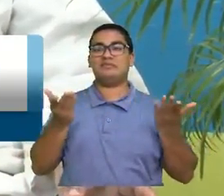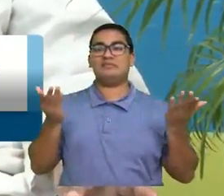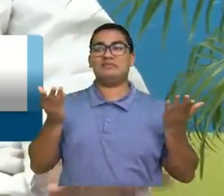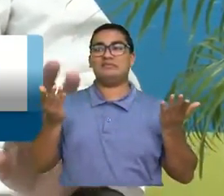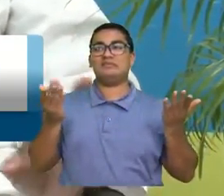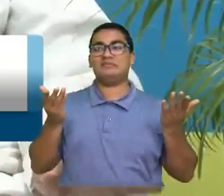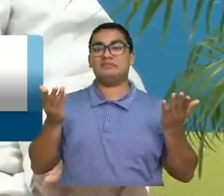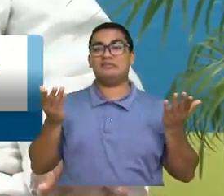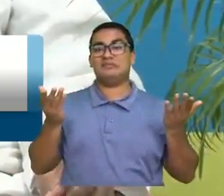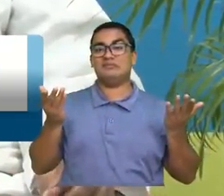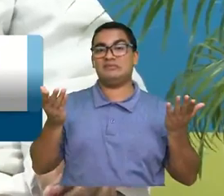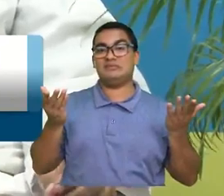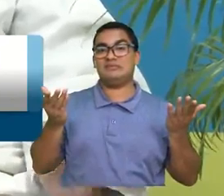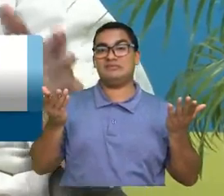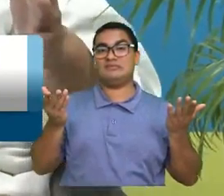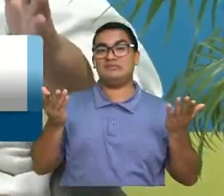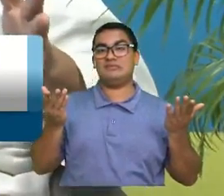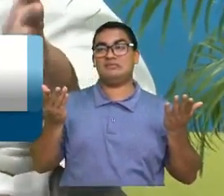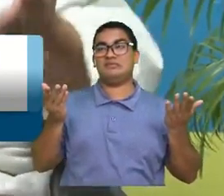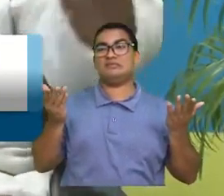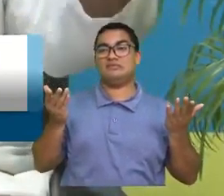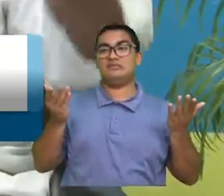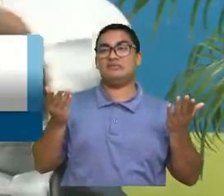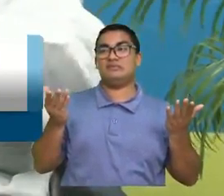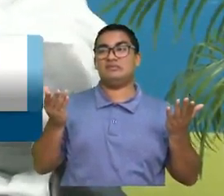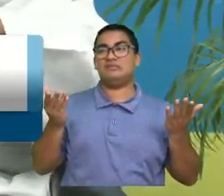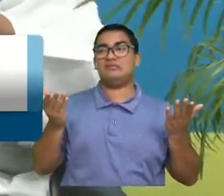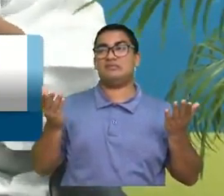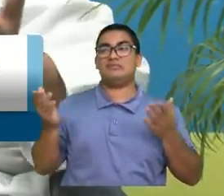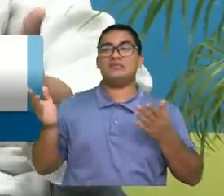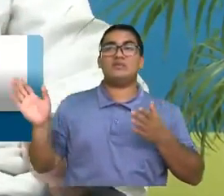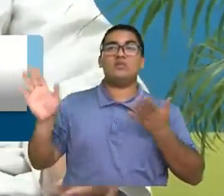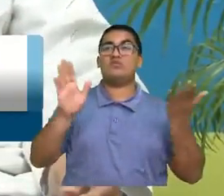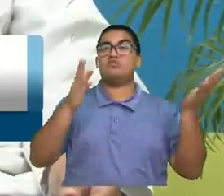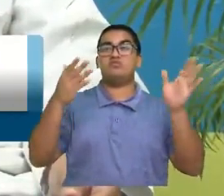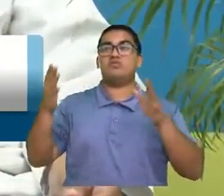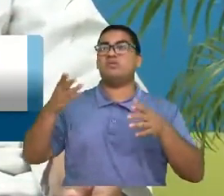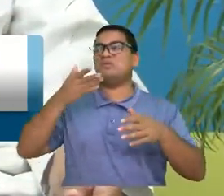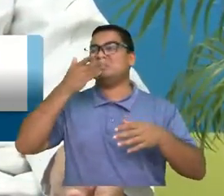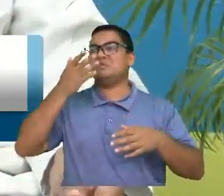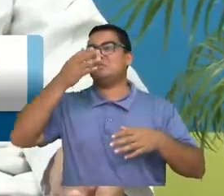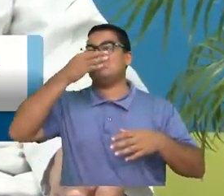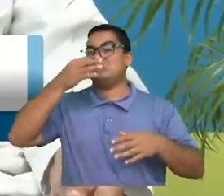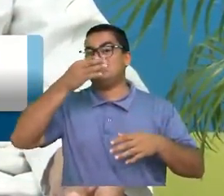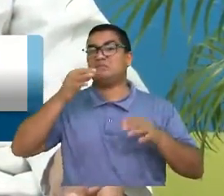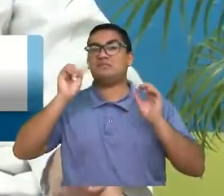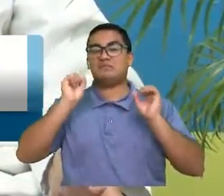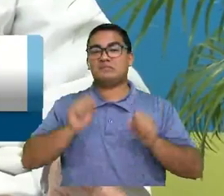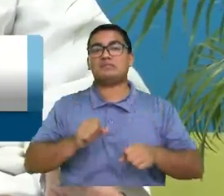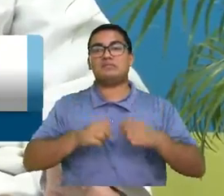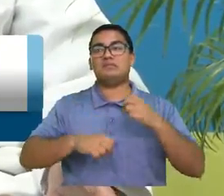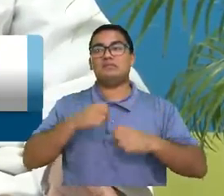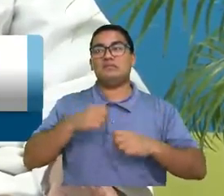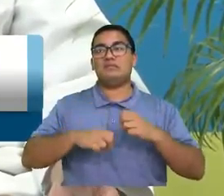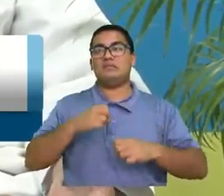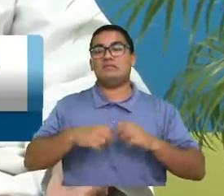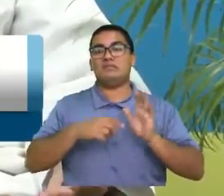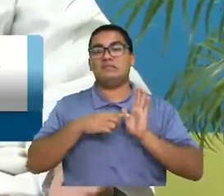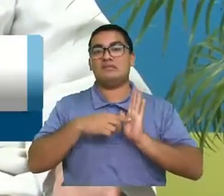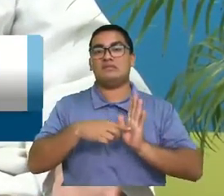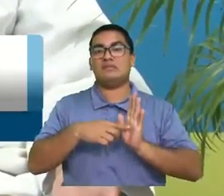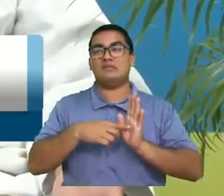una distancia considerable, como decir, pues viene un viento y eso me va a causar un problema de salud. En cambio, si yo